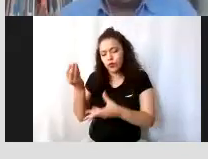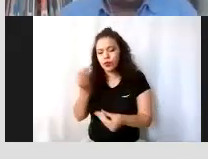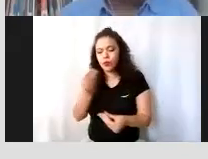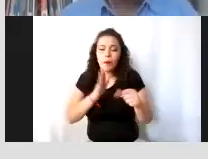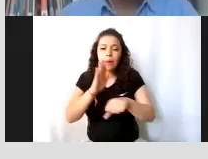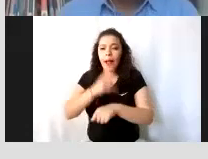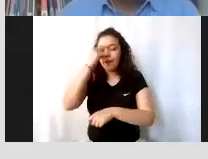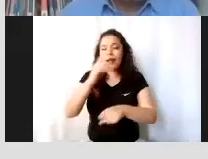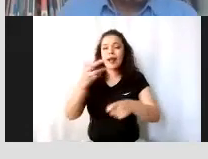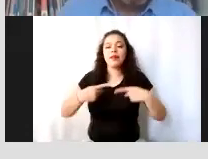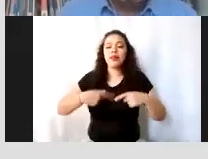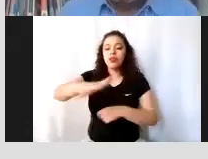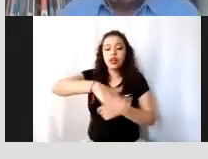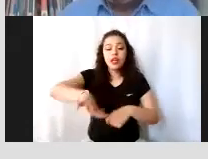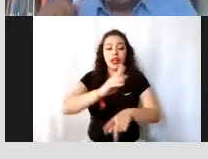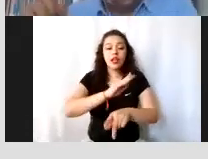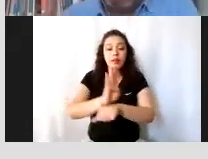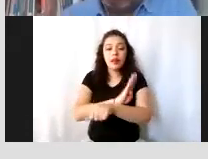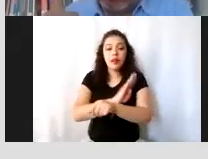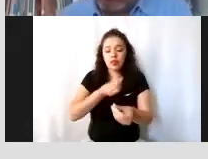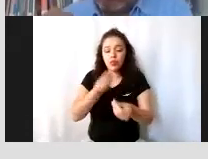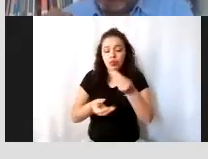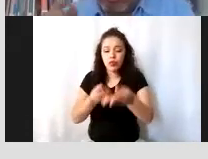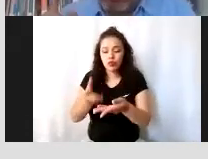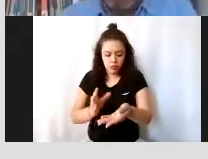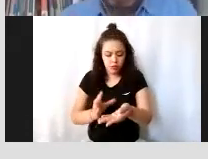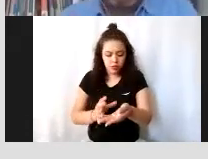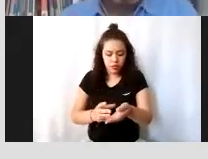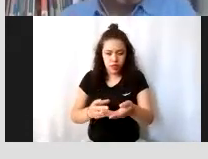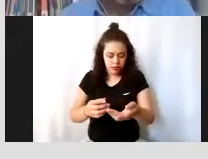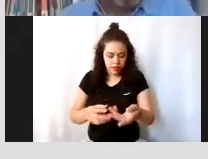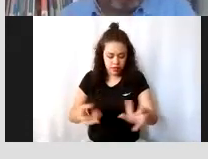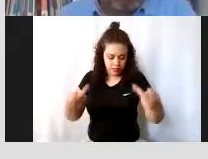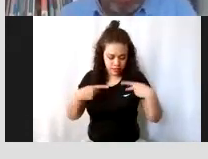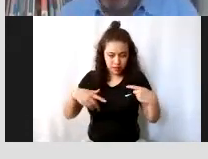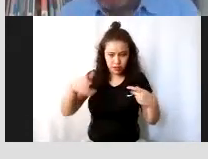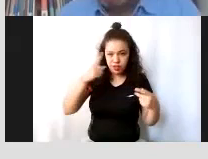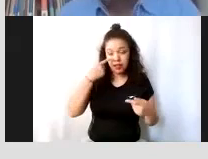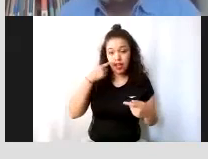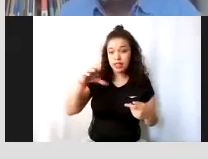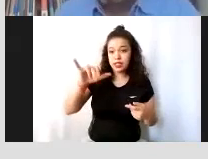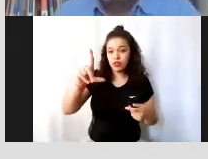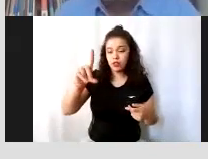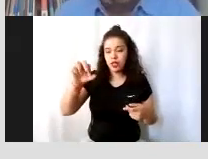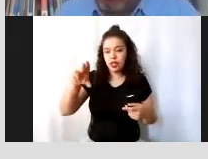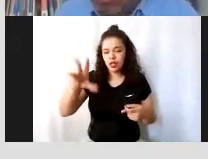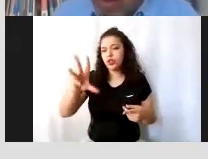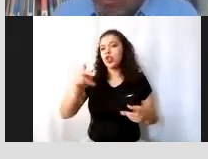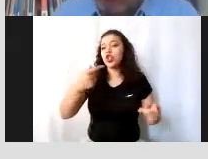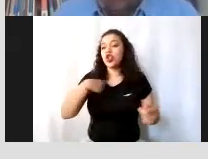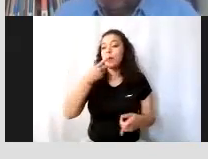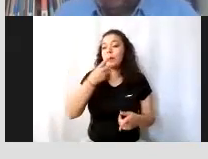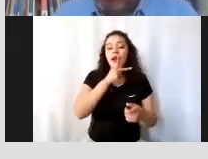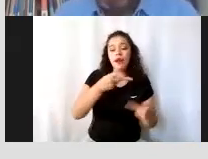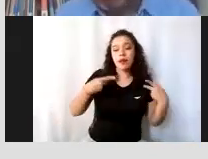de los usuarios, de las personas. Fíjese que no digo ciudadanos, digo personas. Considerando esto que menores de